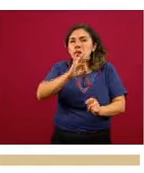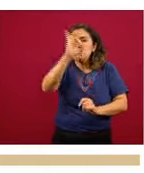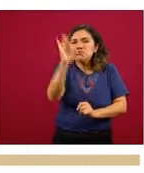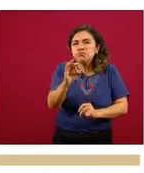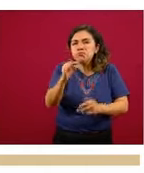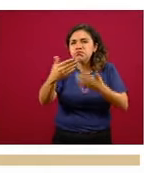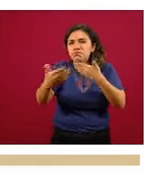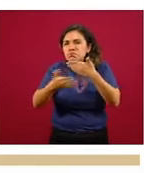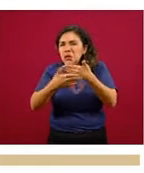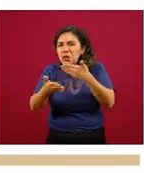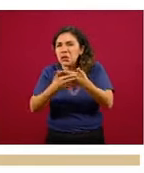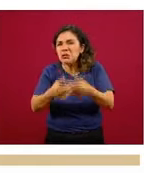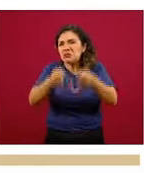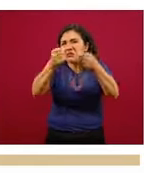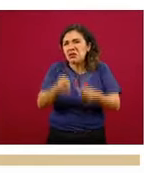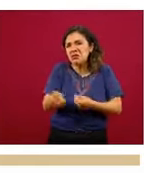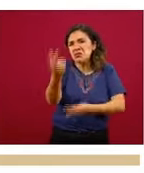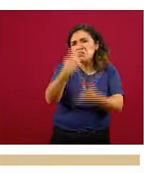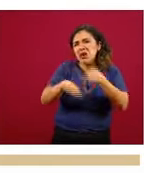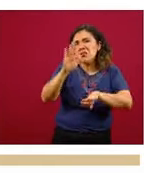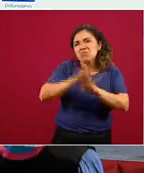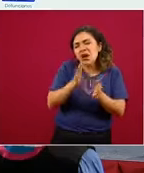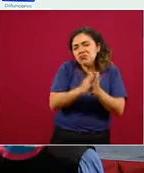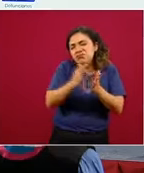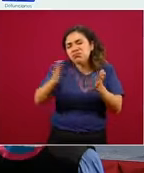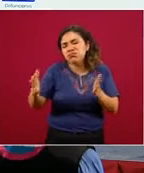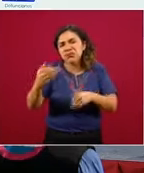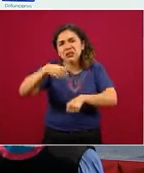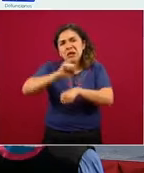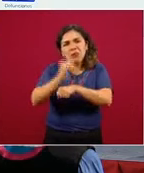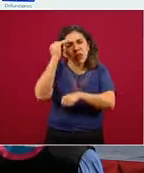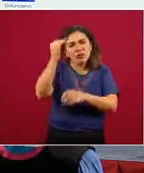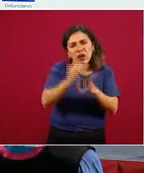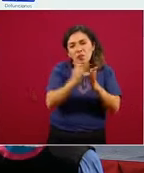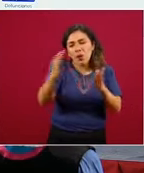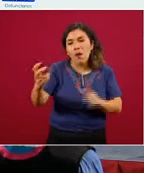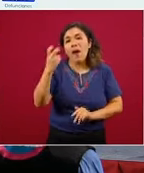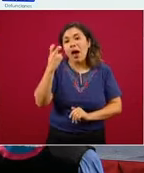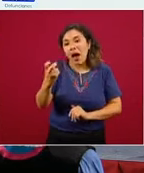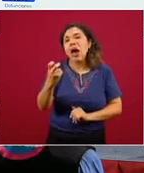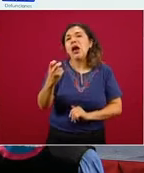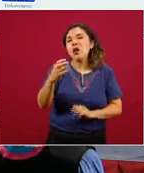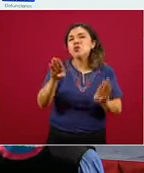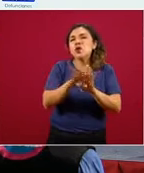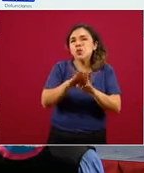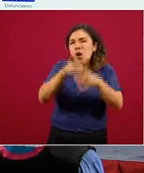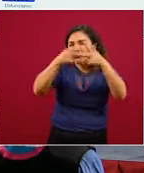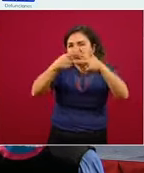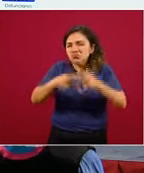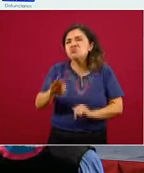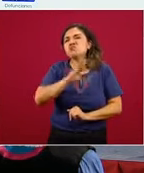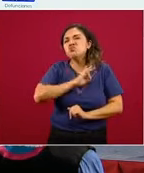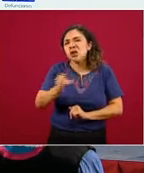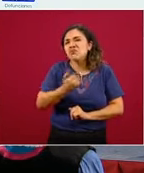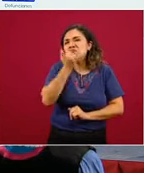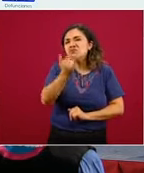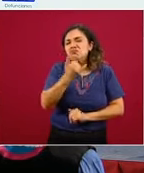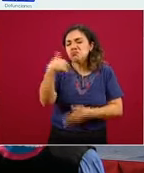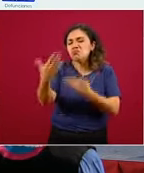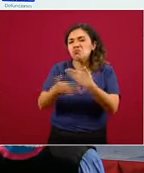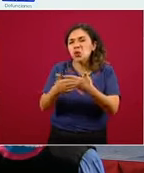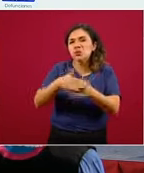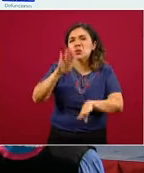positividad conocido ya para cada una de las semanas epidemiológicas y por lo tanto entonces estimar cuántos casos